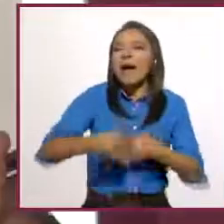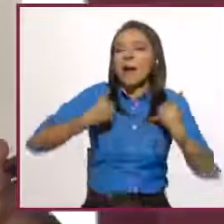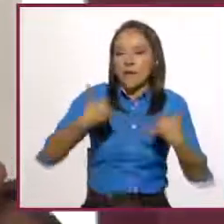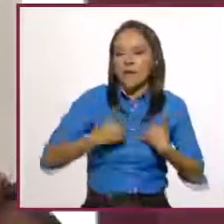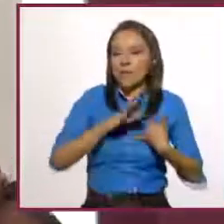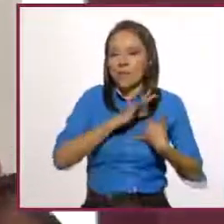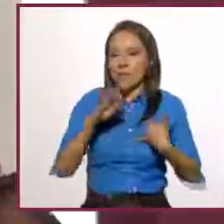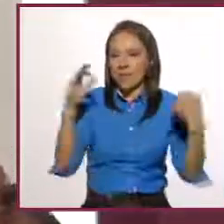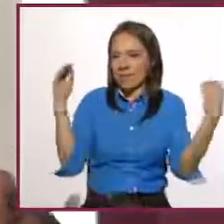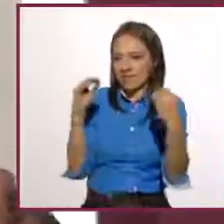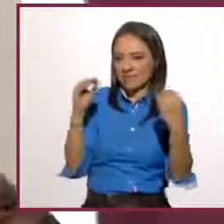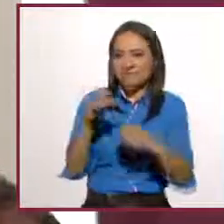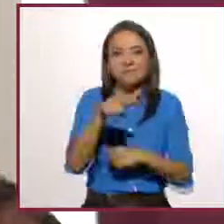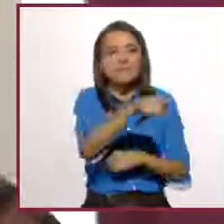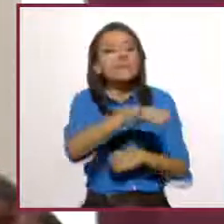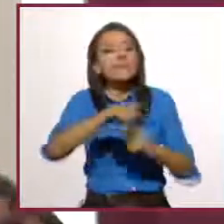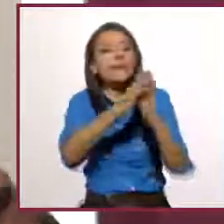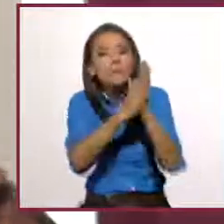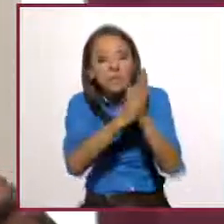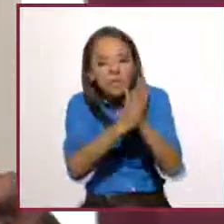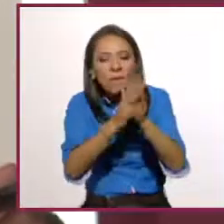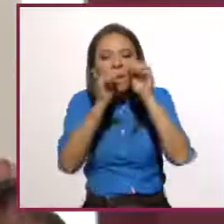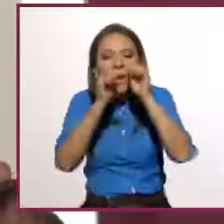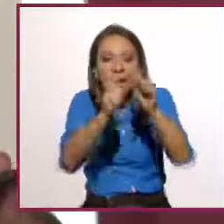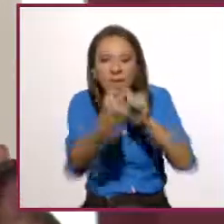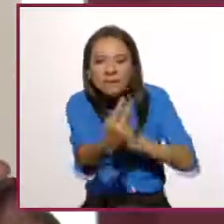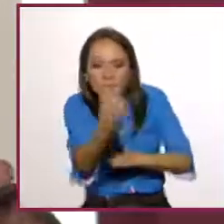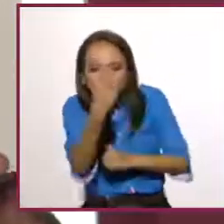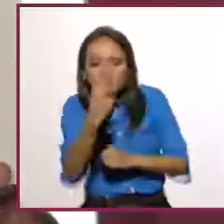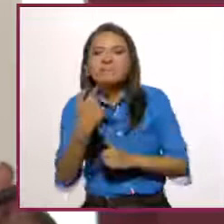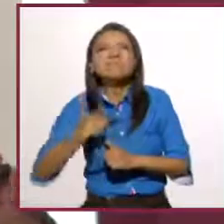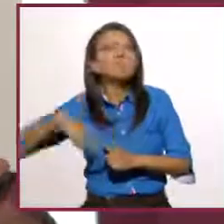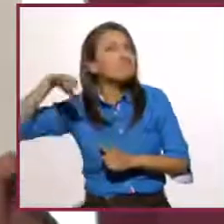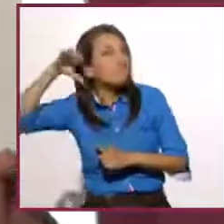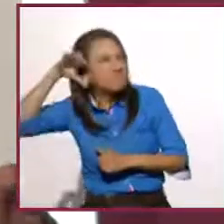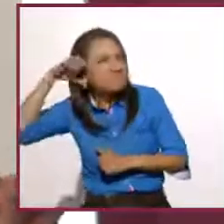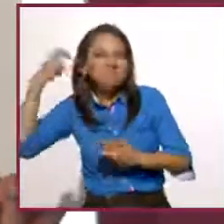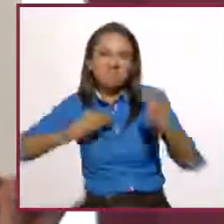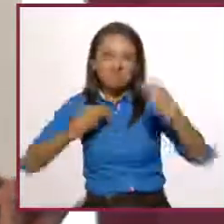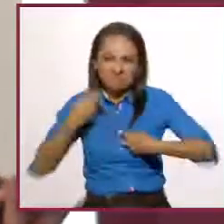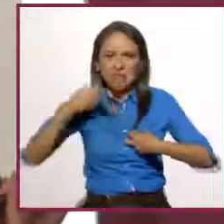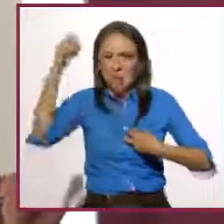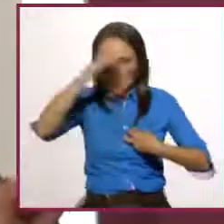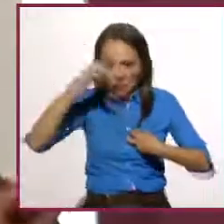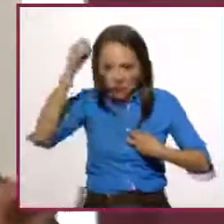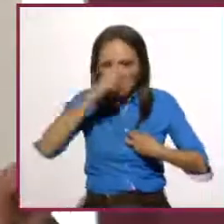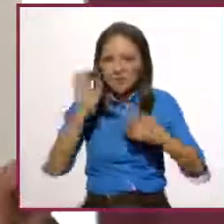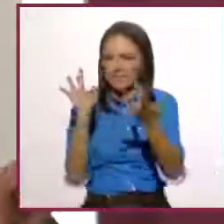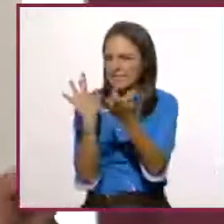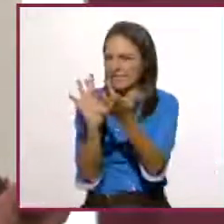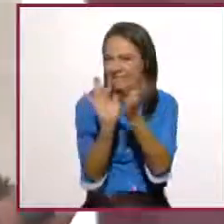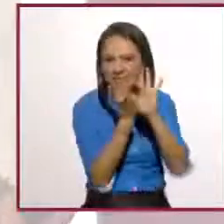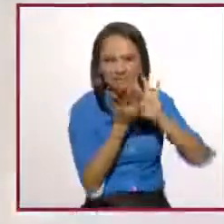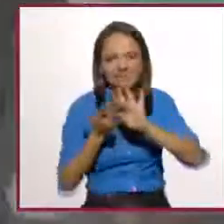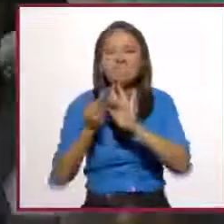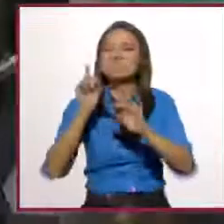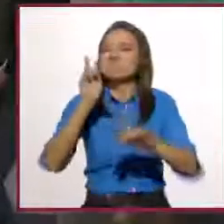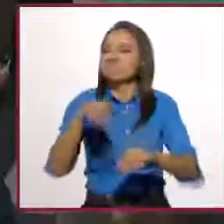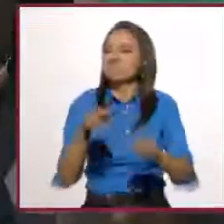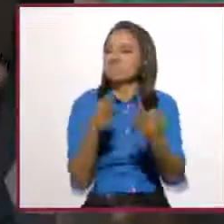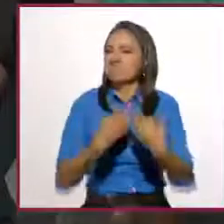Por favor, escúchenos, acompáñenos, critíquenos, opinen. Las redes sociales tendrán una parte